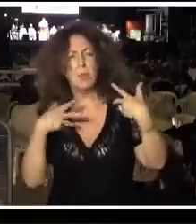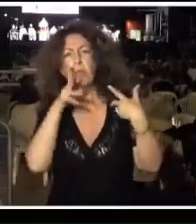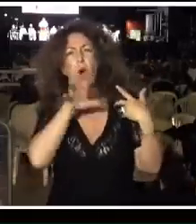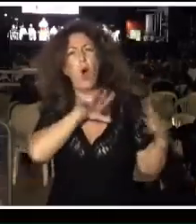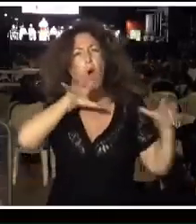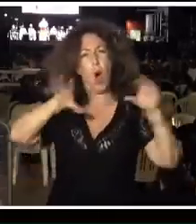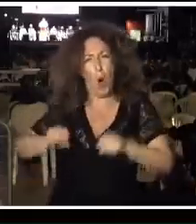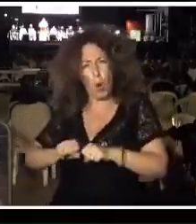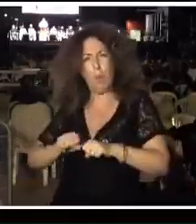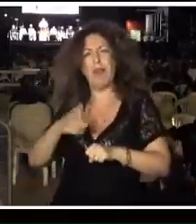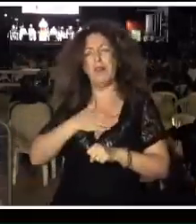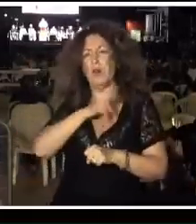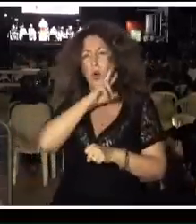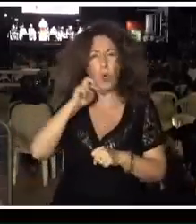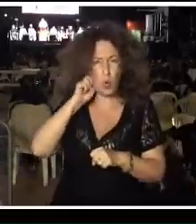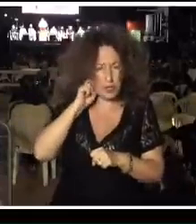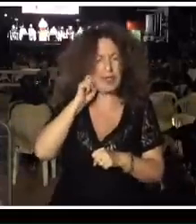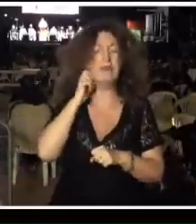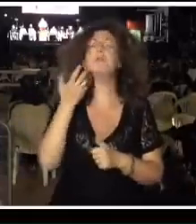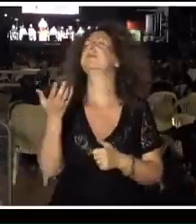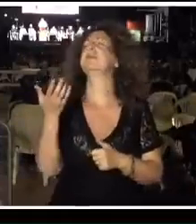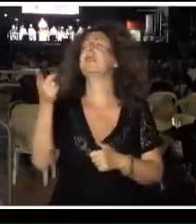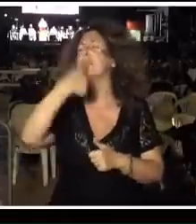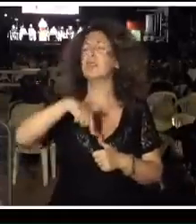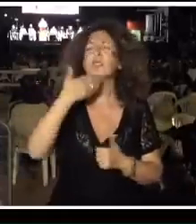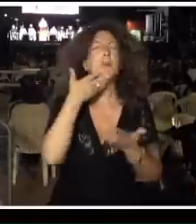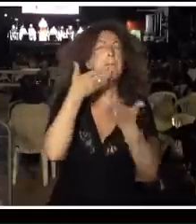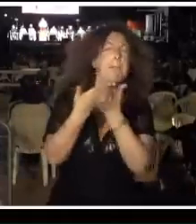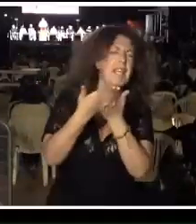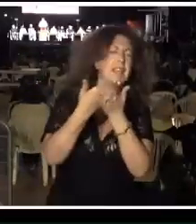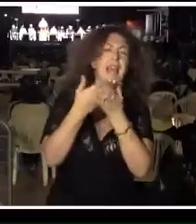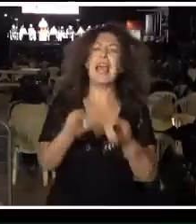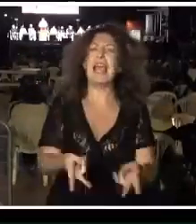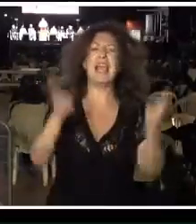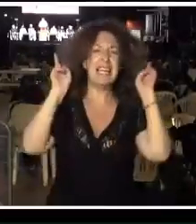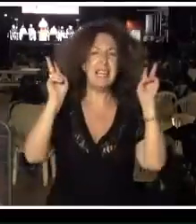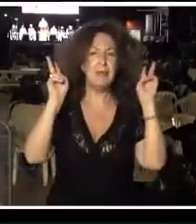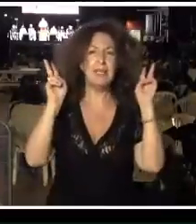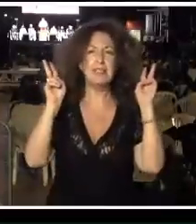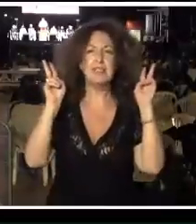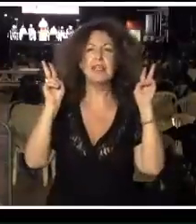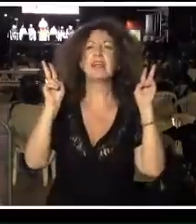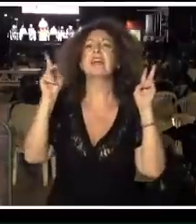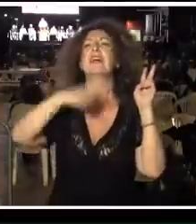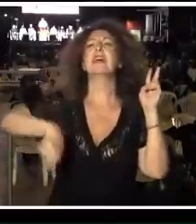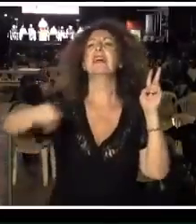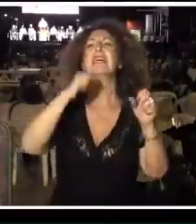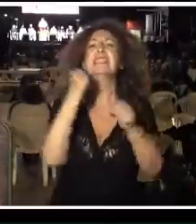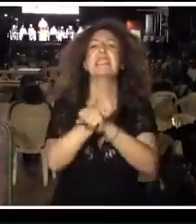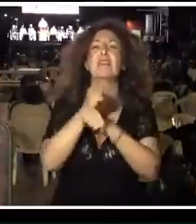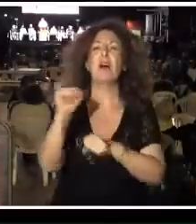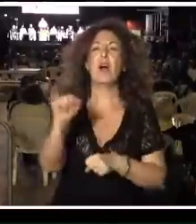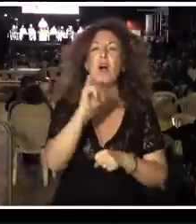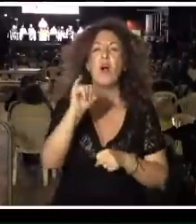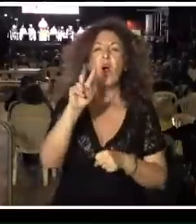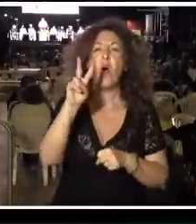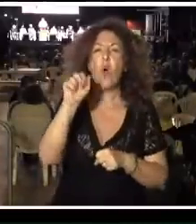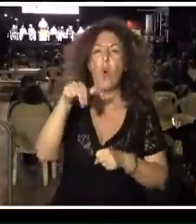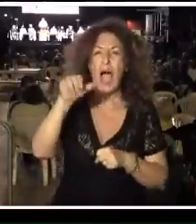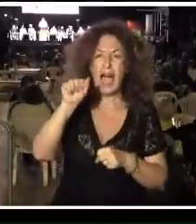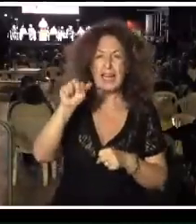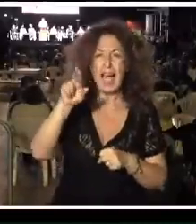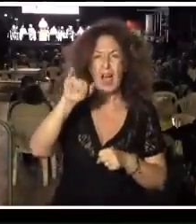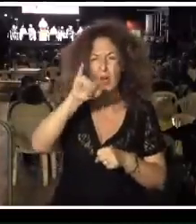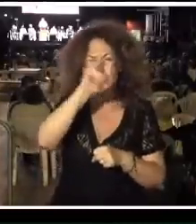ocupación sionista. Clamamos por la libertad de la trabajadora de la misión médica, Juana Ruiz, y en